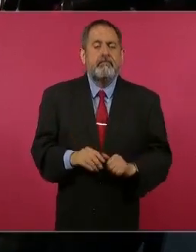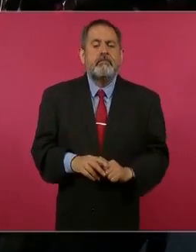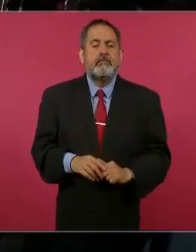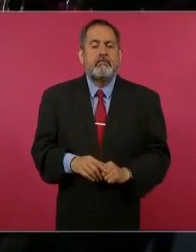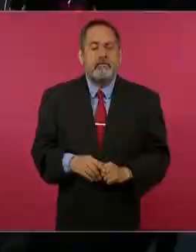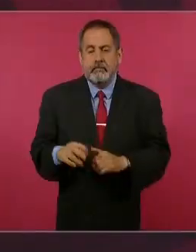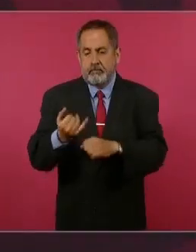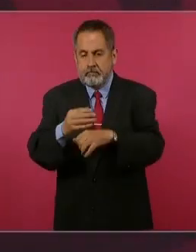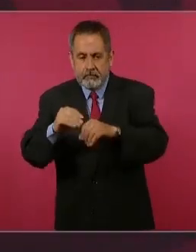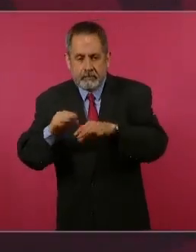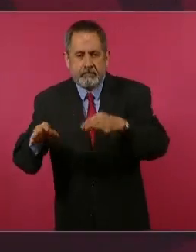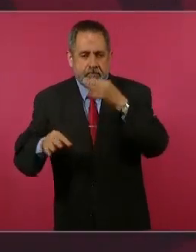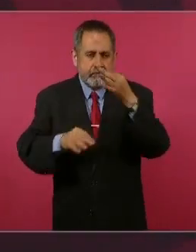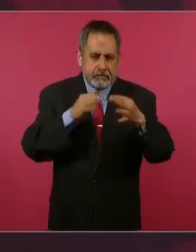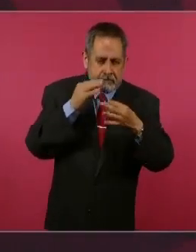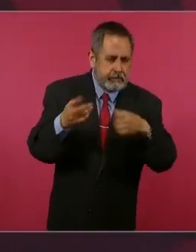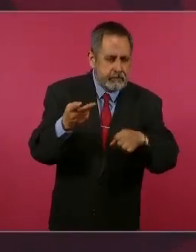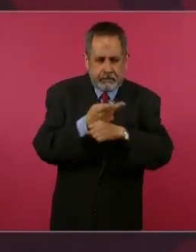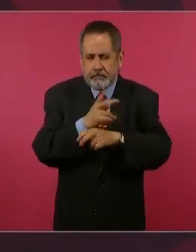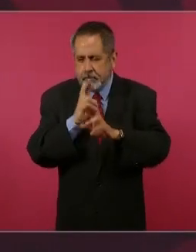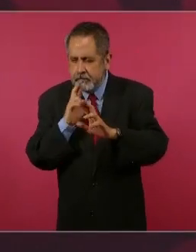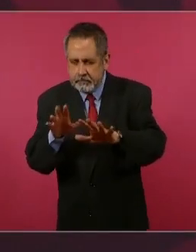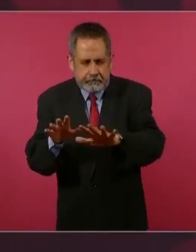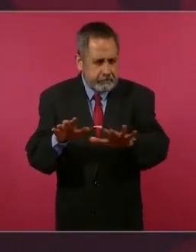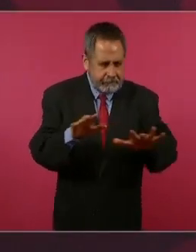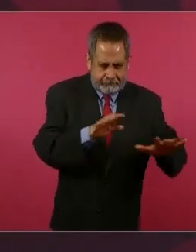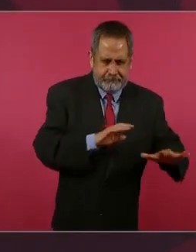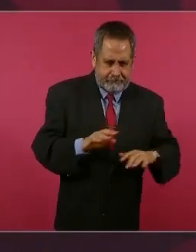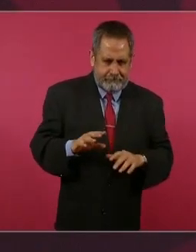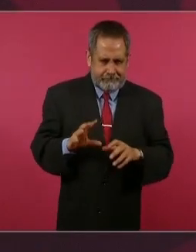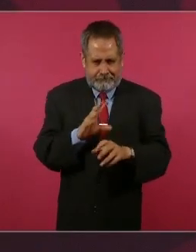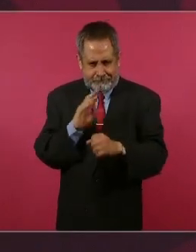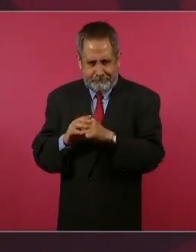información sobre los resultados de